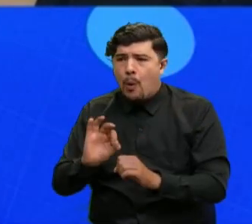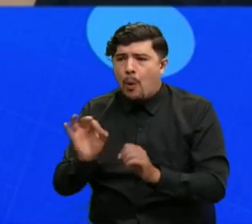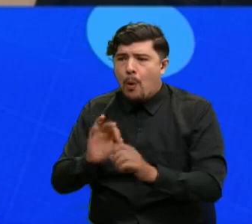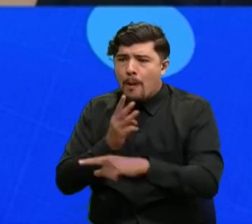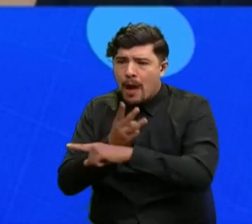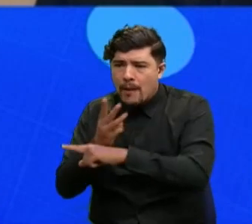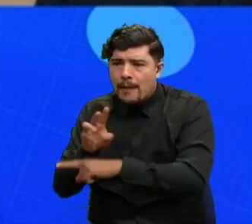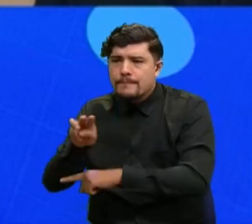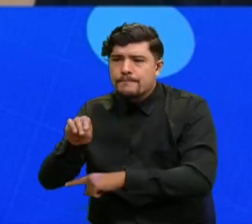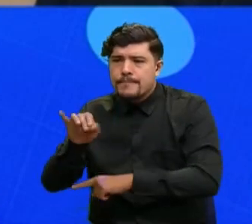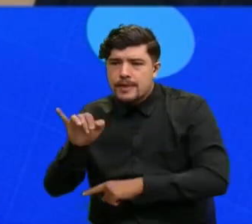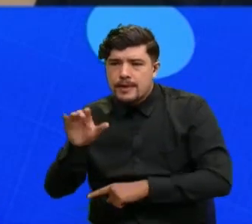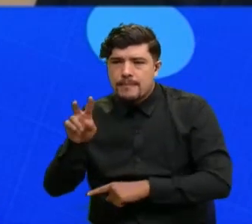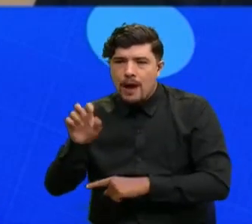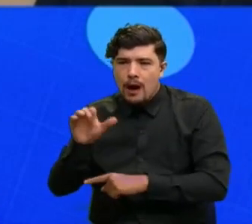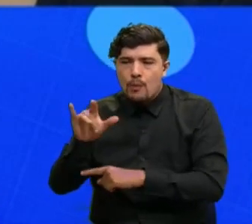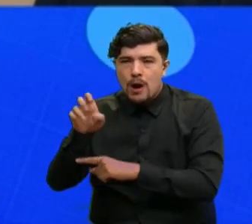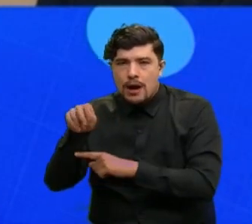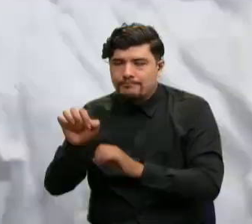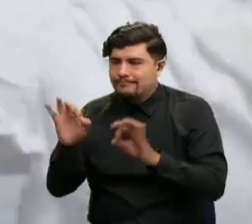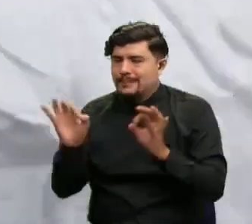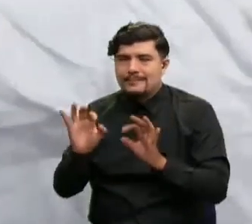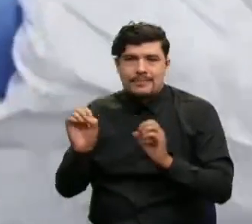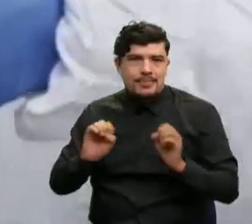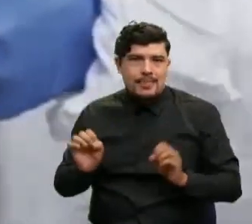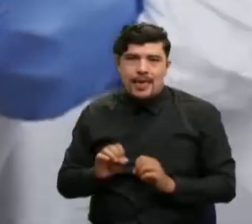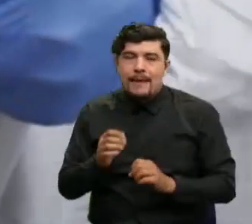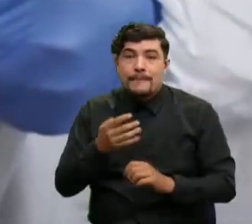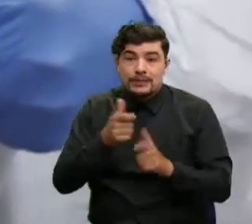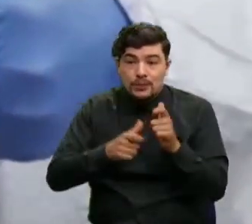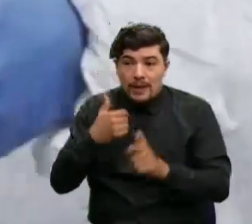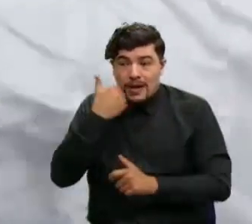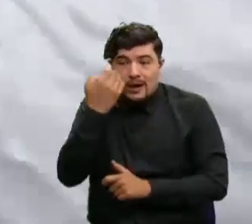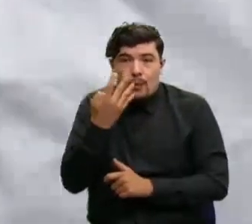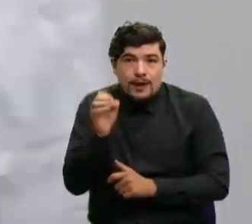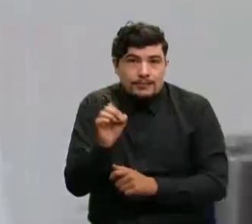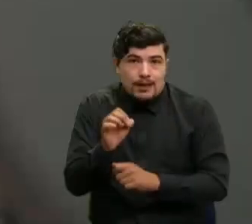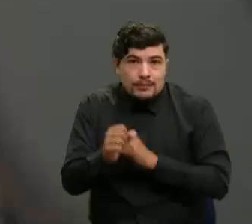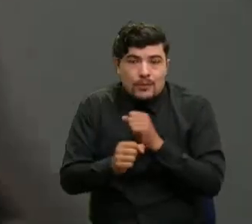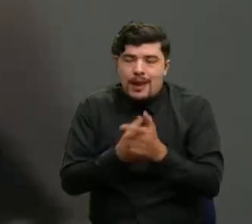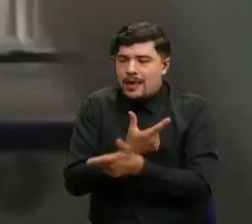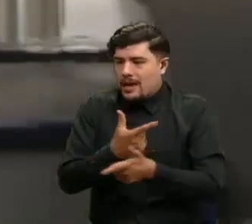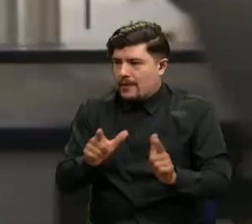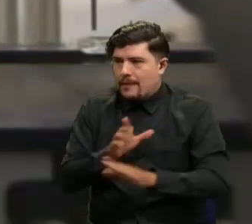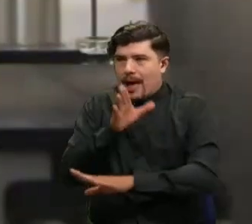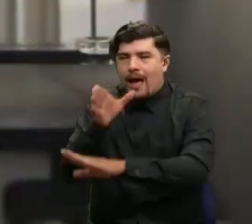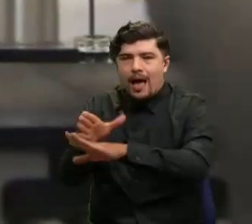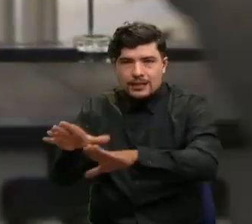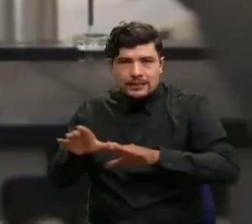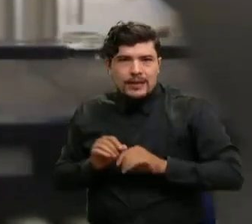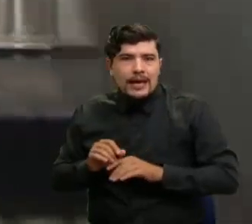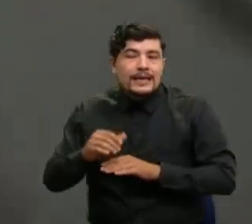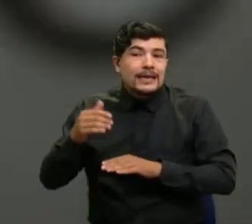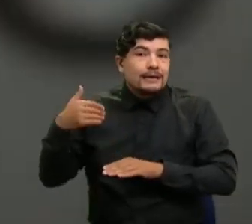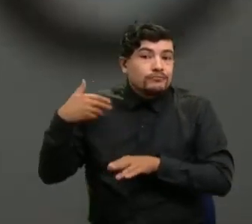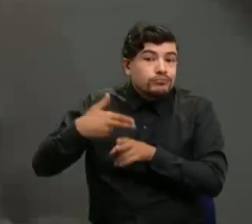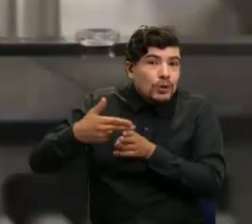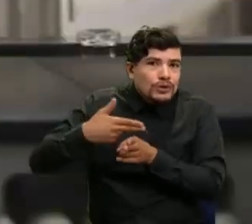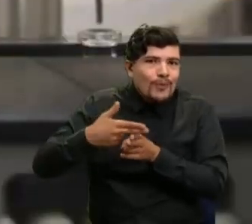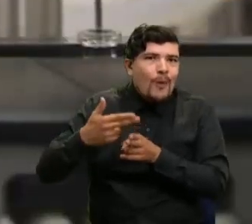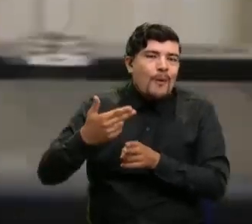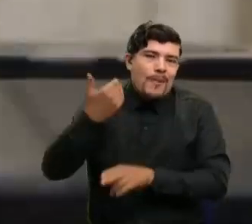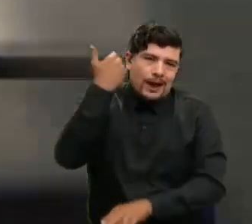Vacuna. Como dice el doctor Felipe, estamos seguros que pronto vamos a seguir disminuyendo esas edades. Dos cosas quiero